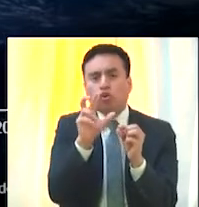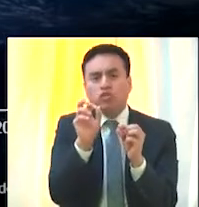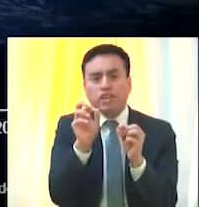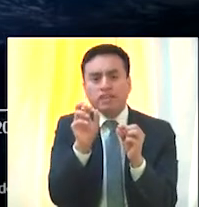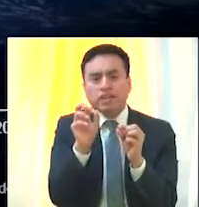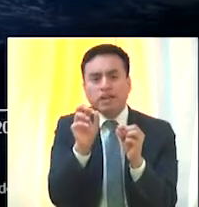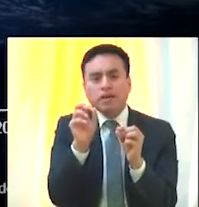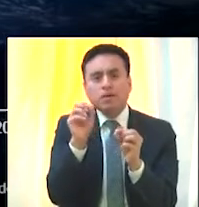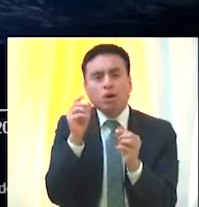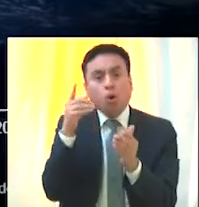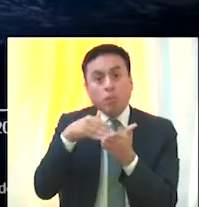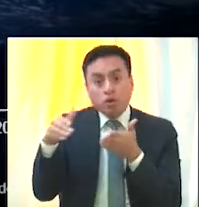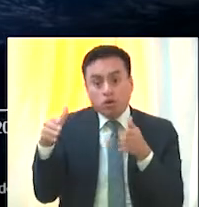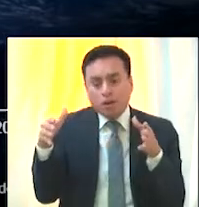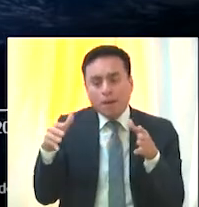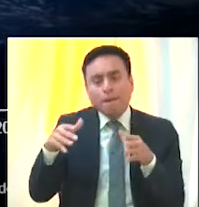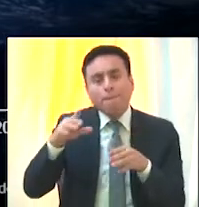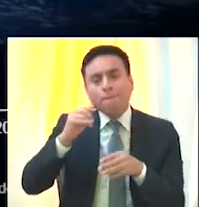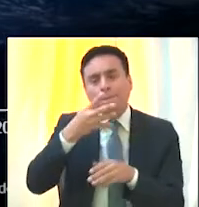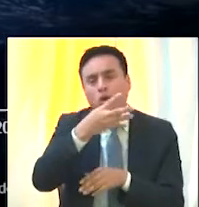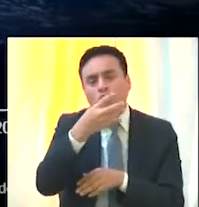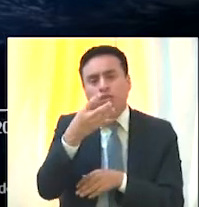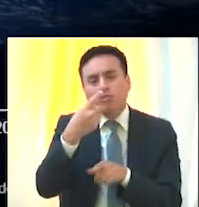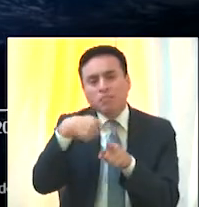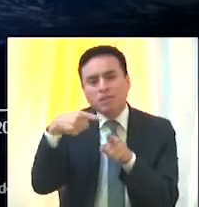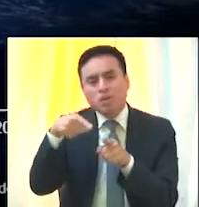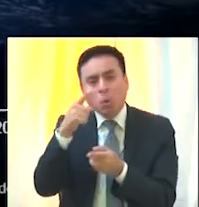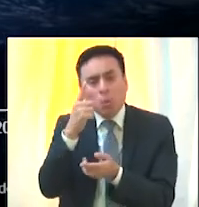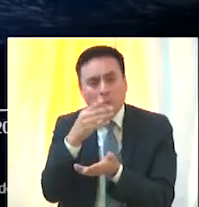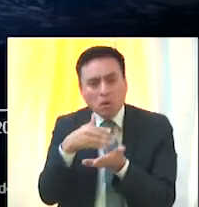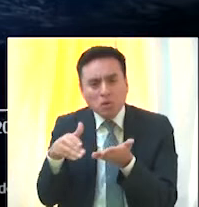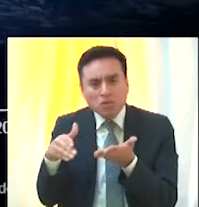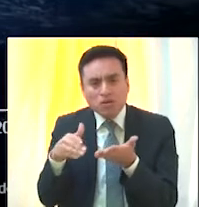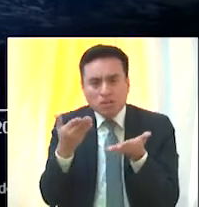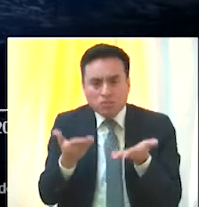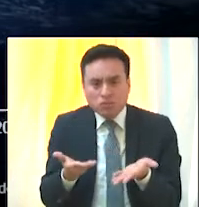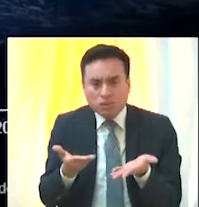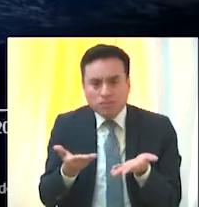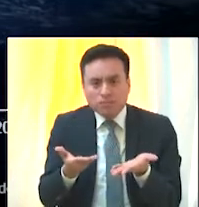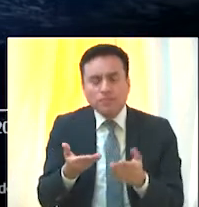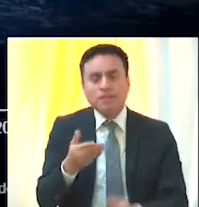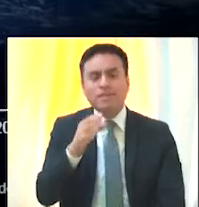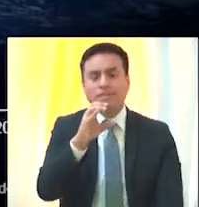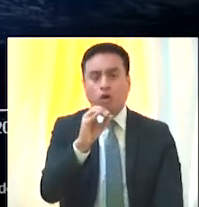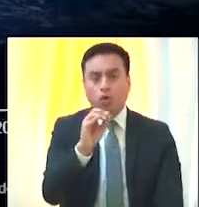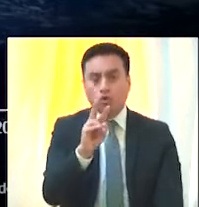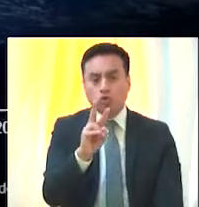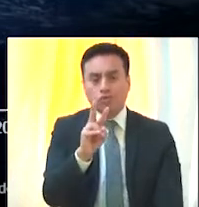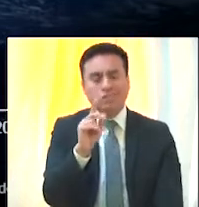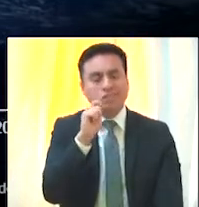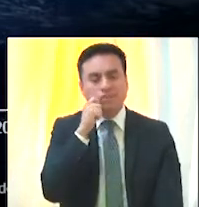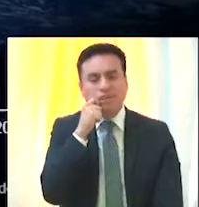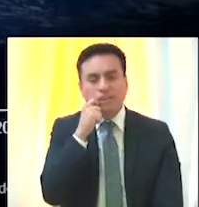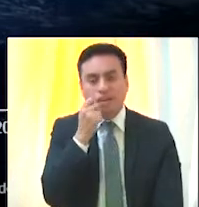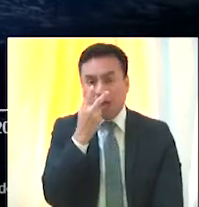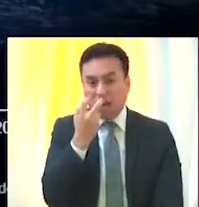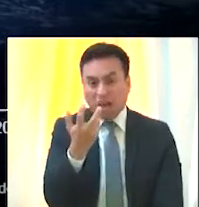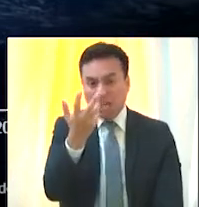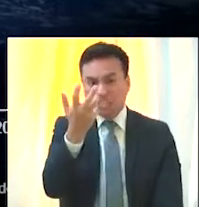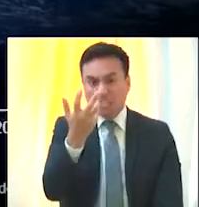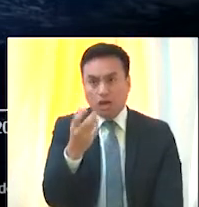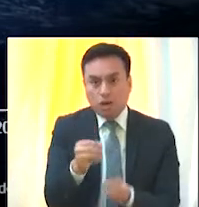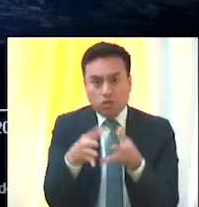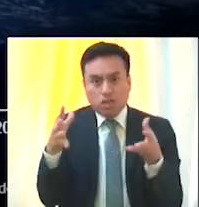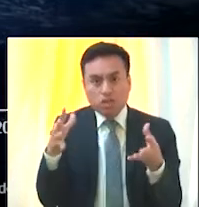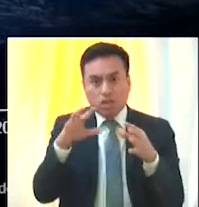partes por millón, a aproximadamente 400 partes por millón, que es lo que tenemos en la actualidad. El CO2, dicho sea de paso, no es un gas demasiado